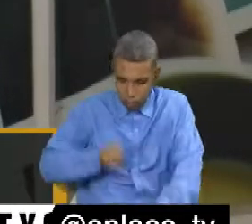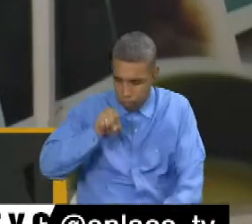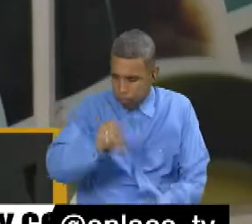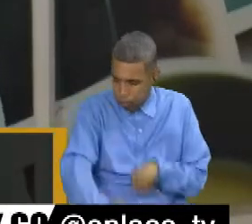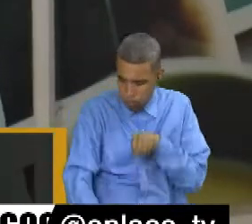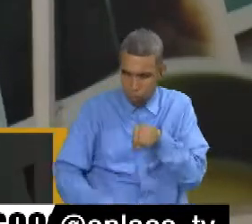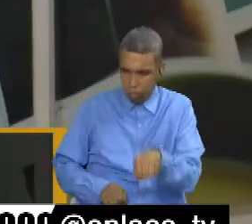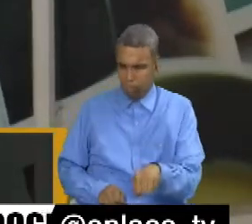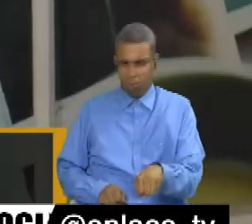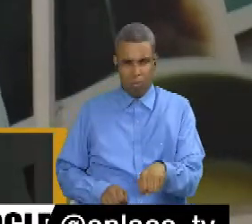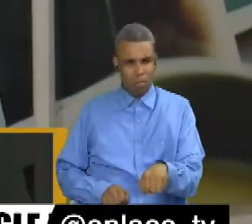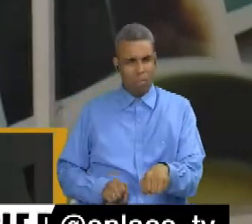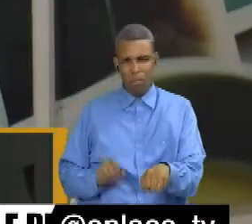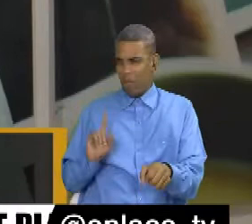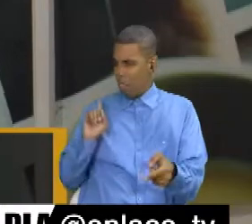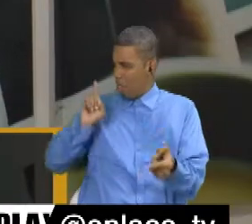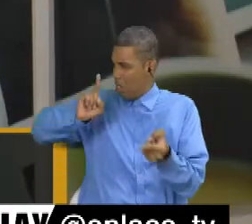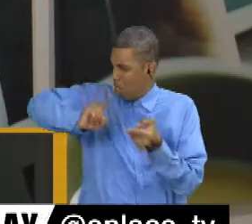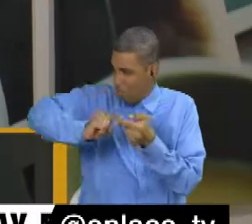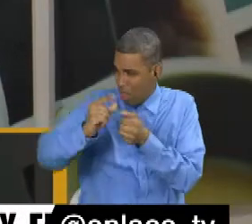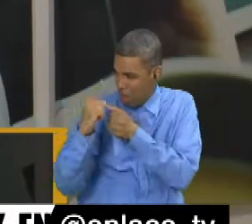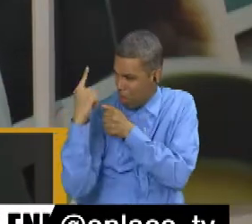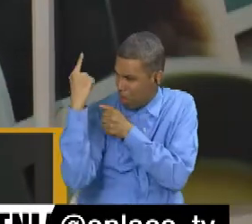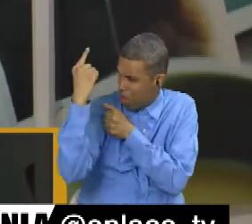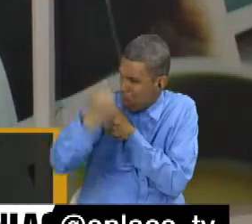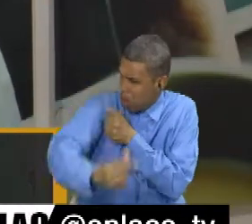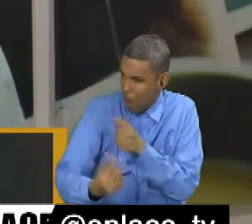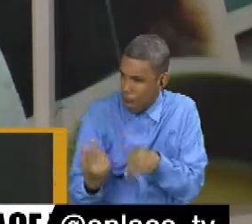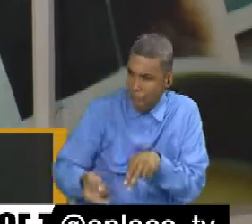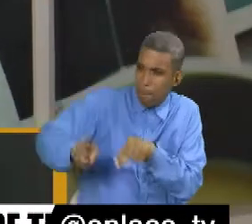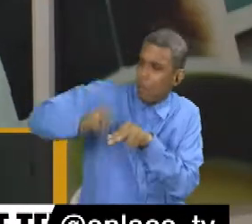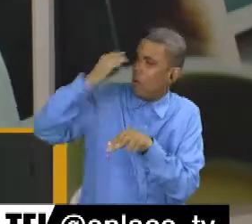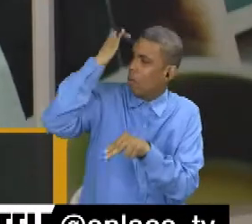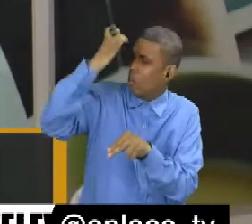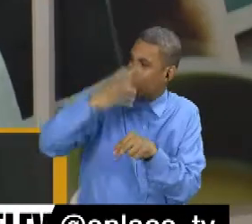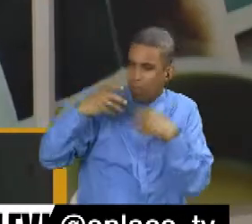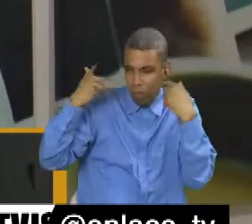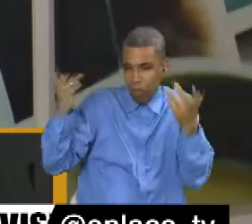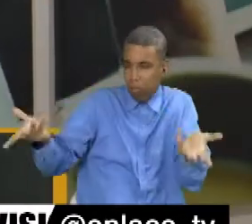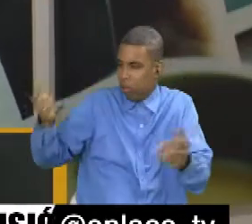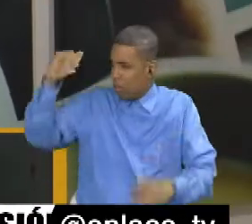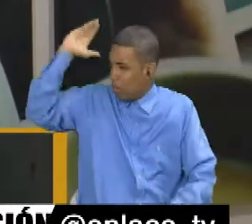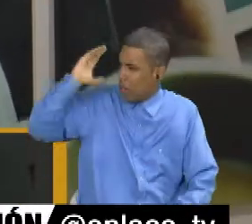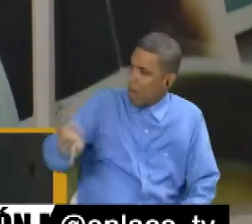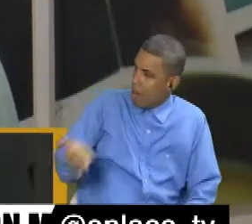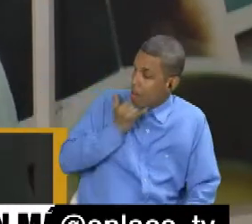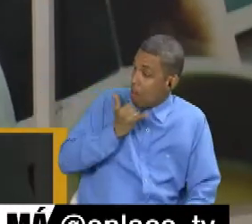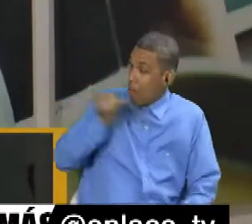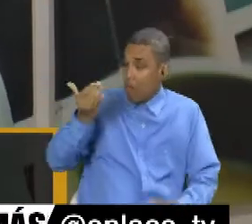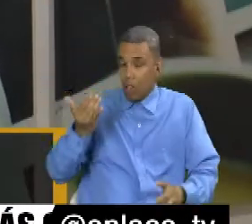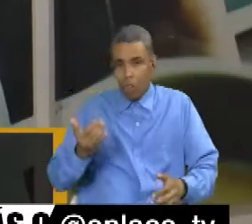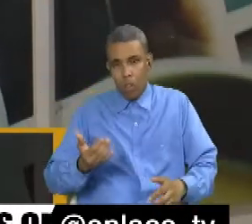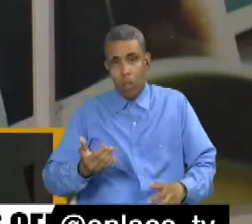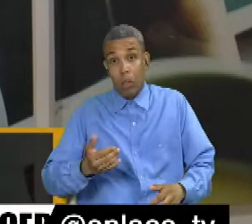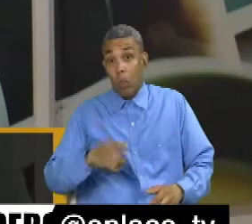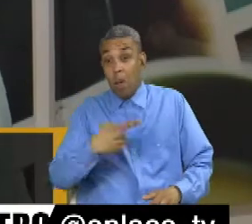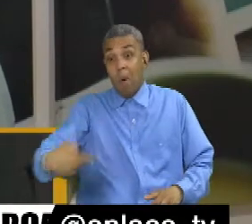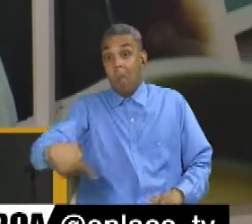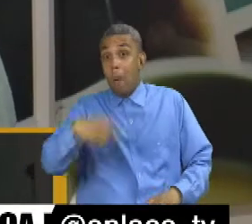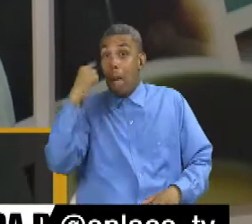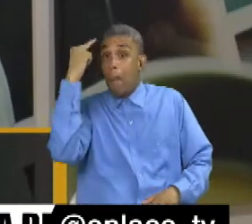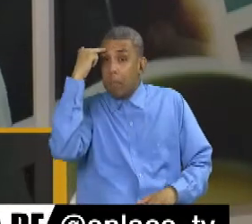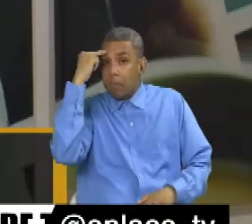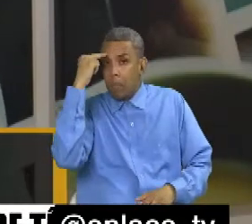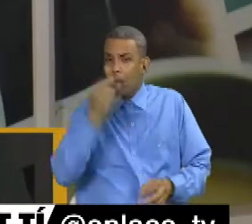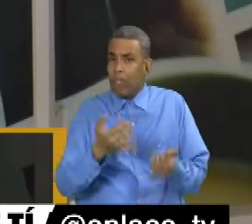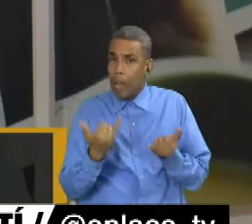circuito en Puerto Boyacá y eso alargó el recorrido. Pero al final, bueno, todo se arregló, se trató de apaciguar las cosas y en este año pues la